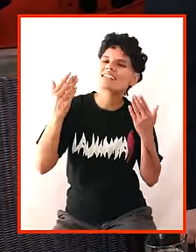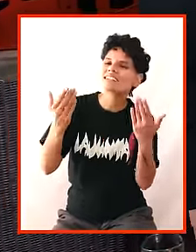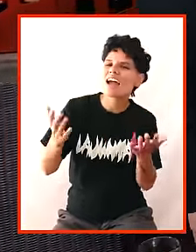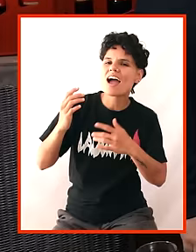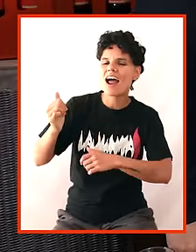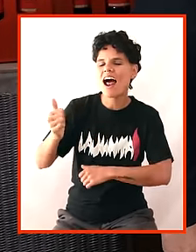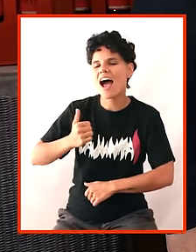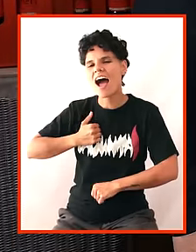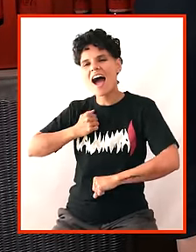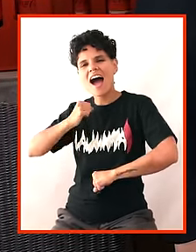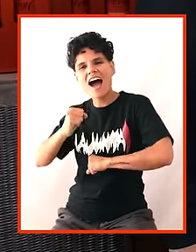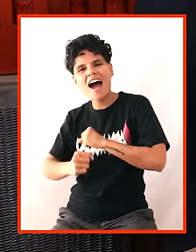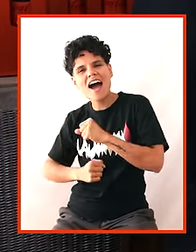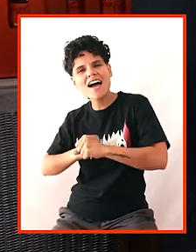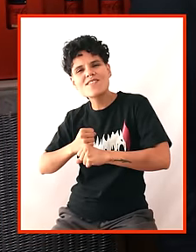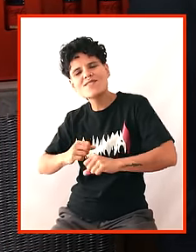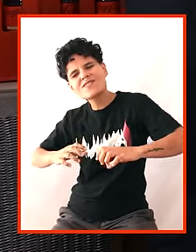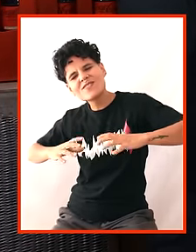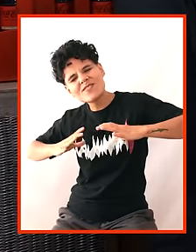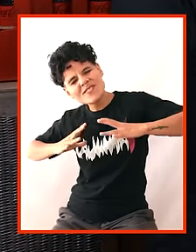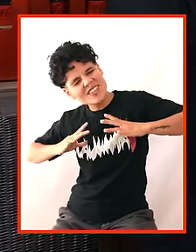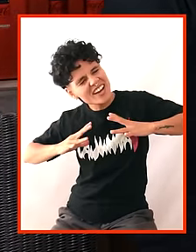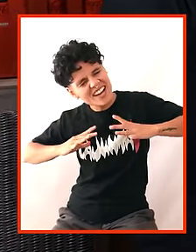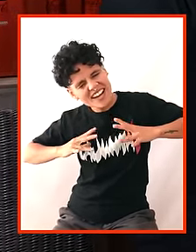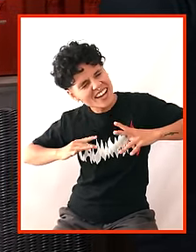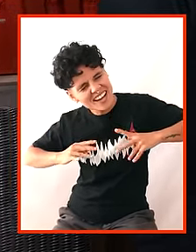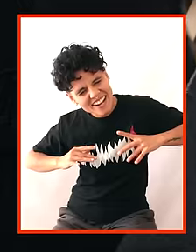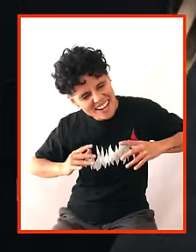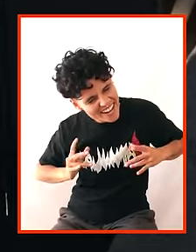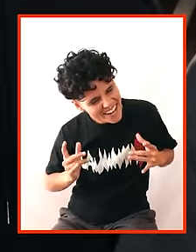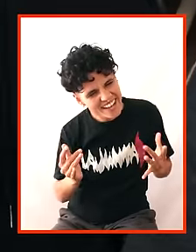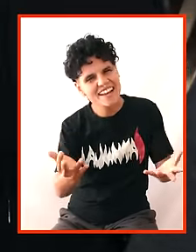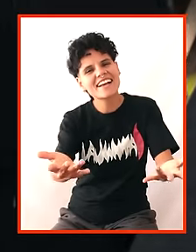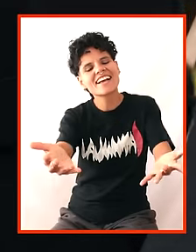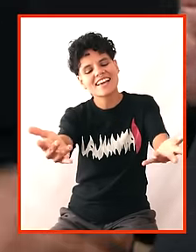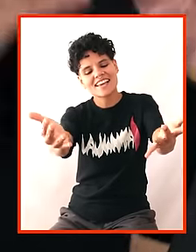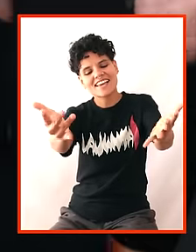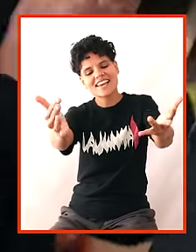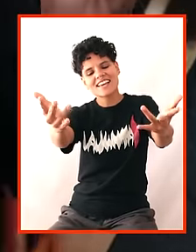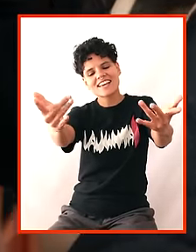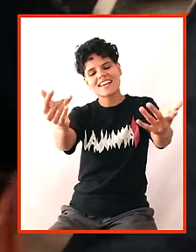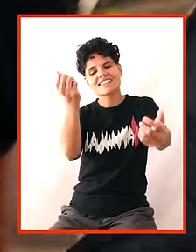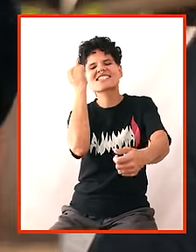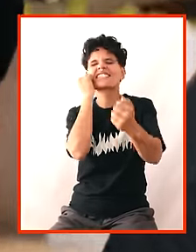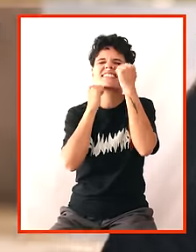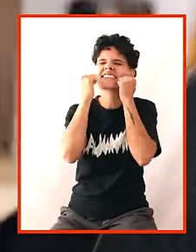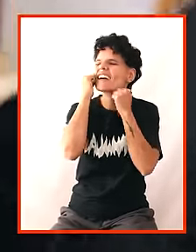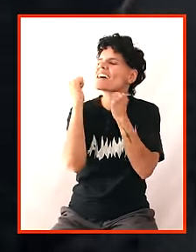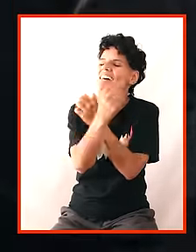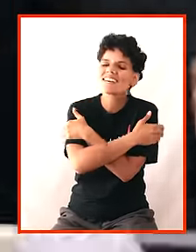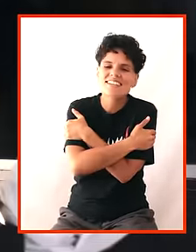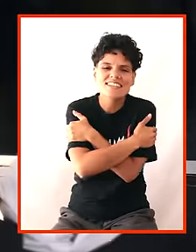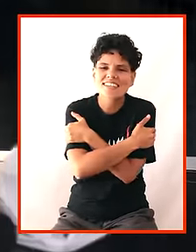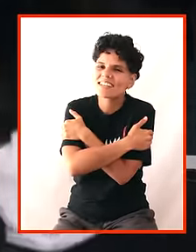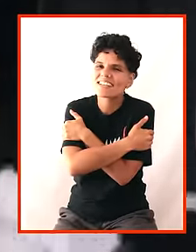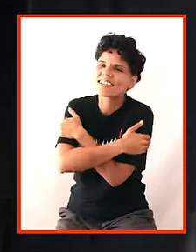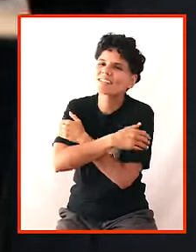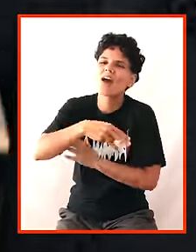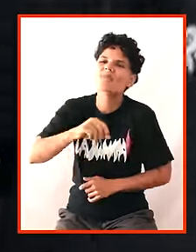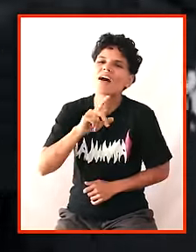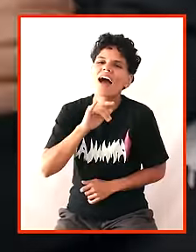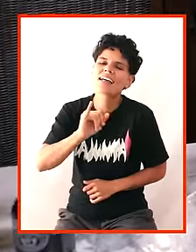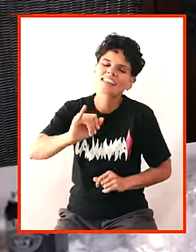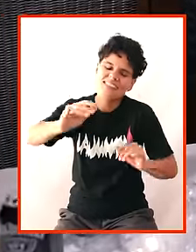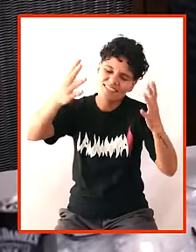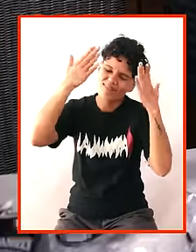Matías, que los cumplas feliz. ¡Grande Matías!